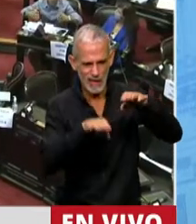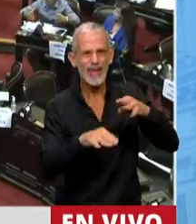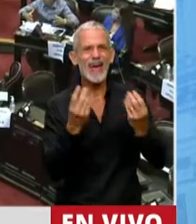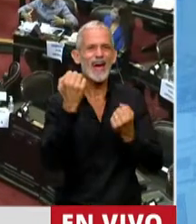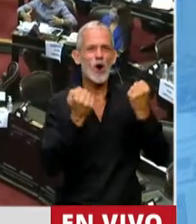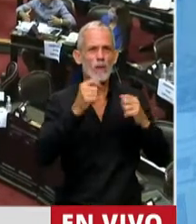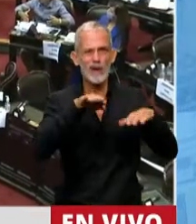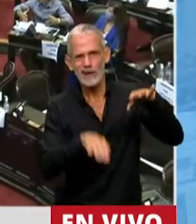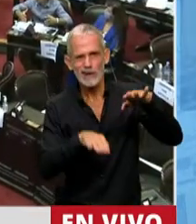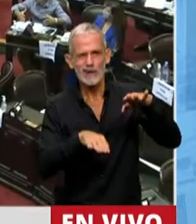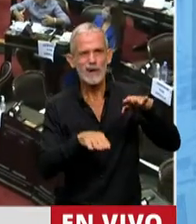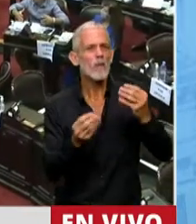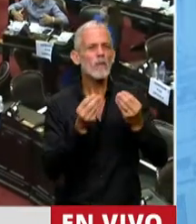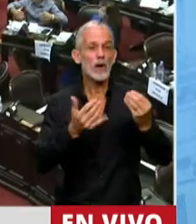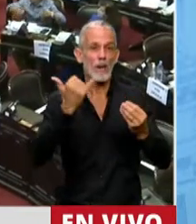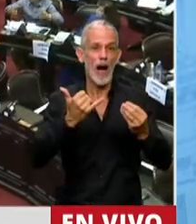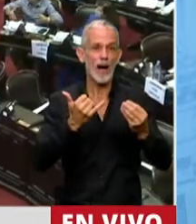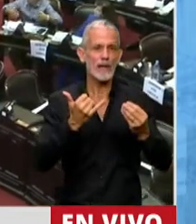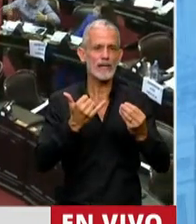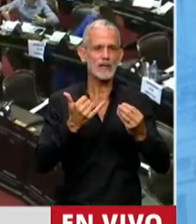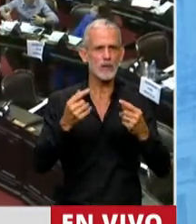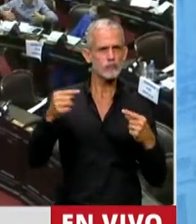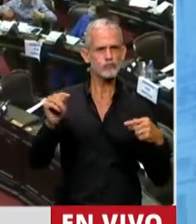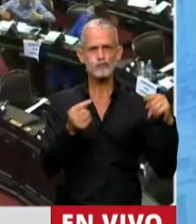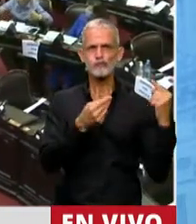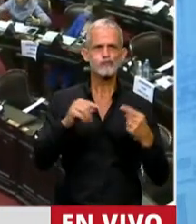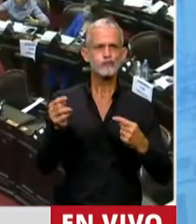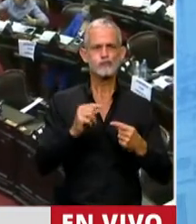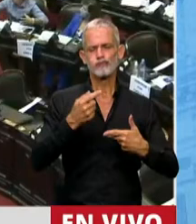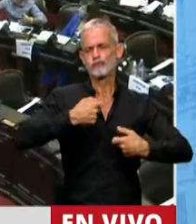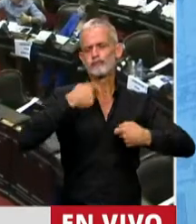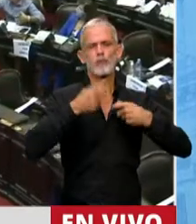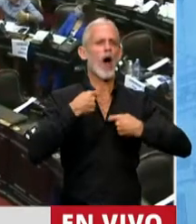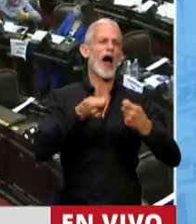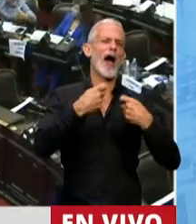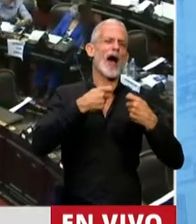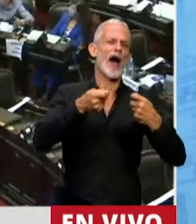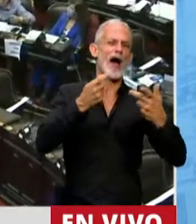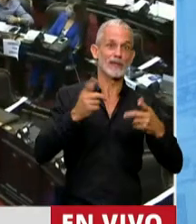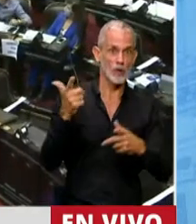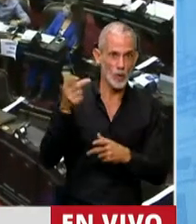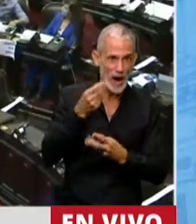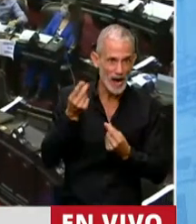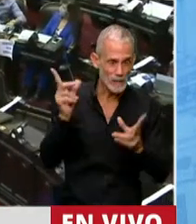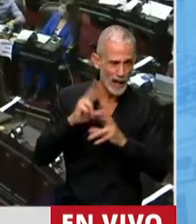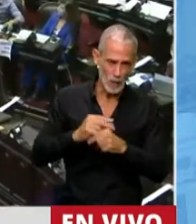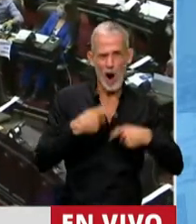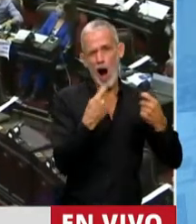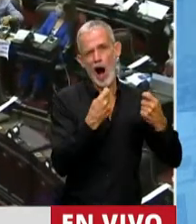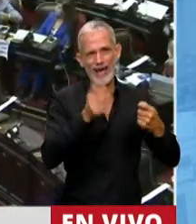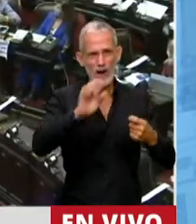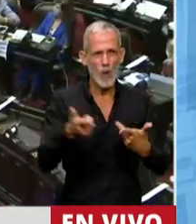económicos es porque hay una suerte de pulsión de hacer política demagógica, de gastar más de lo que se puede, de